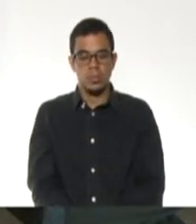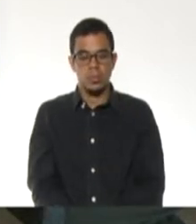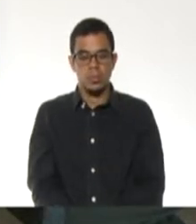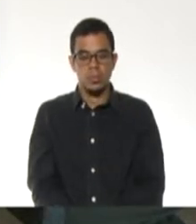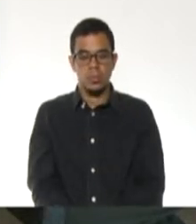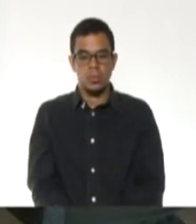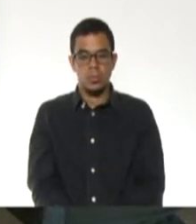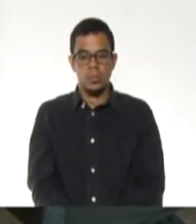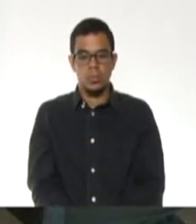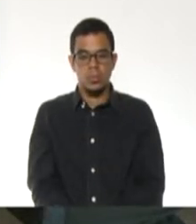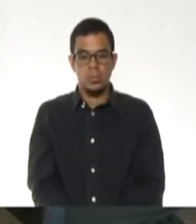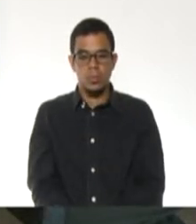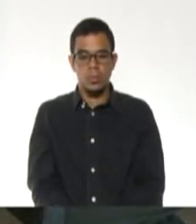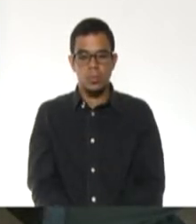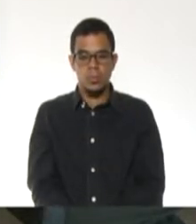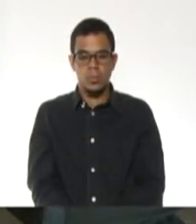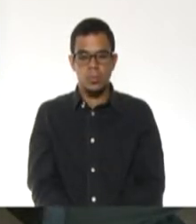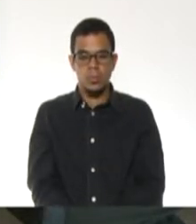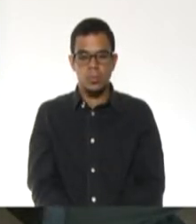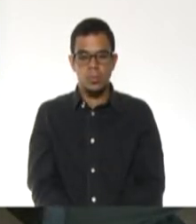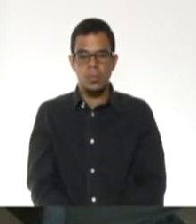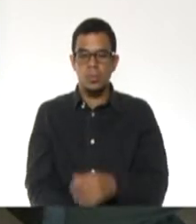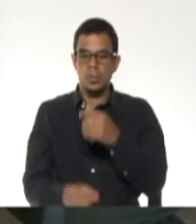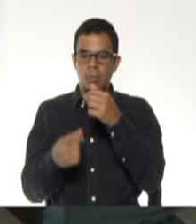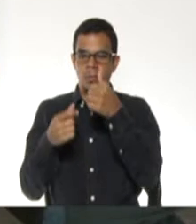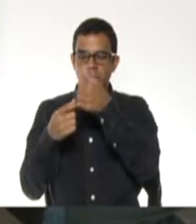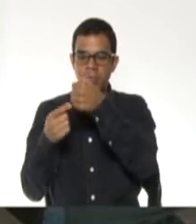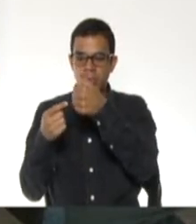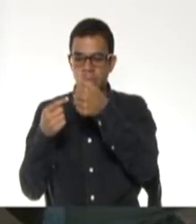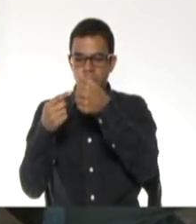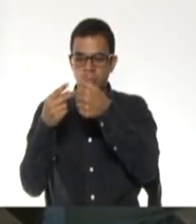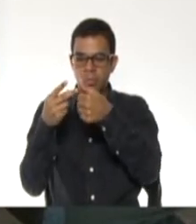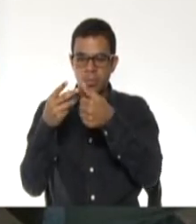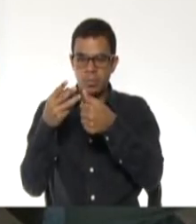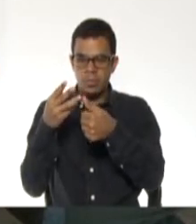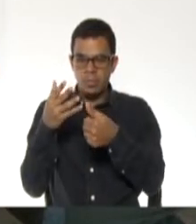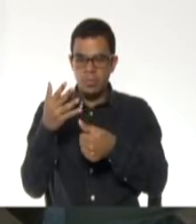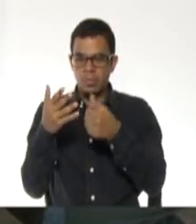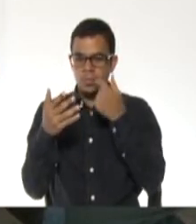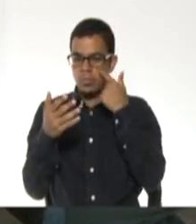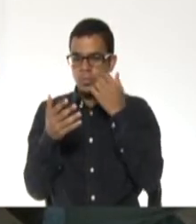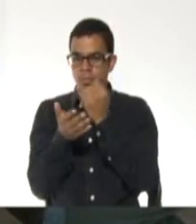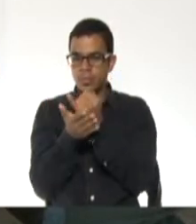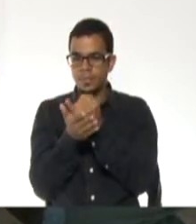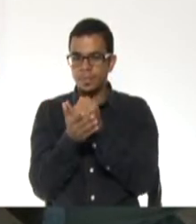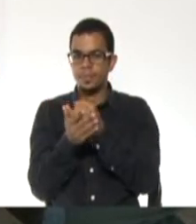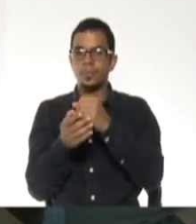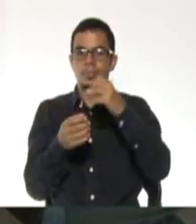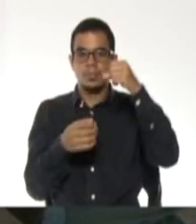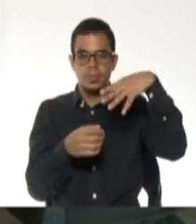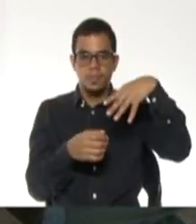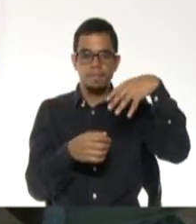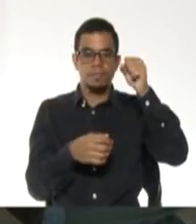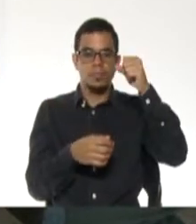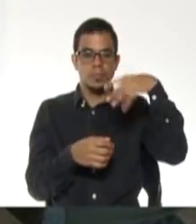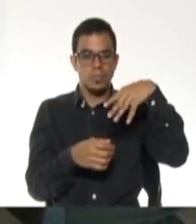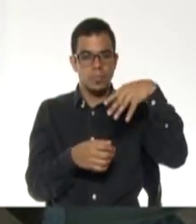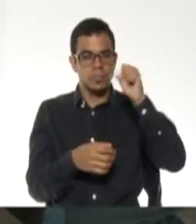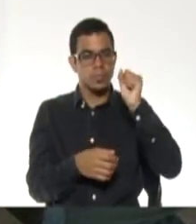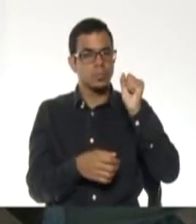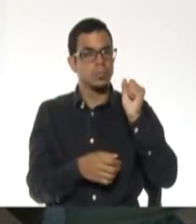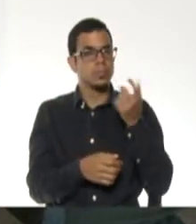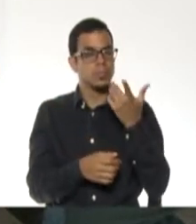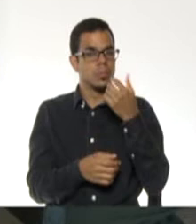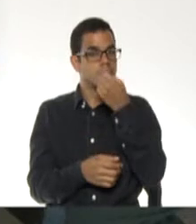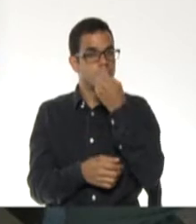los elementos están buenos. Ha ido uno a uno verificado de que están buenos. La otra práctica